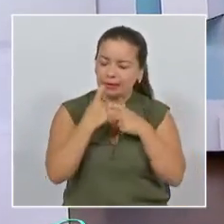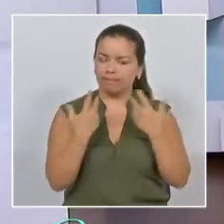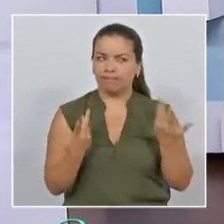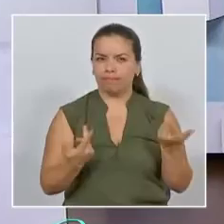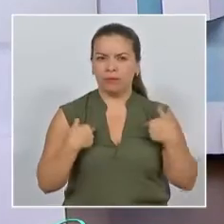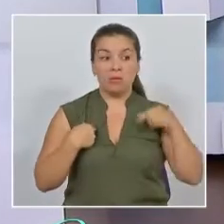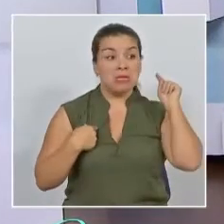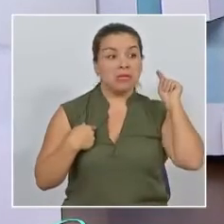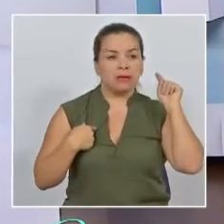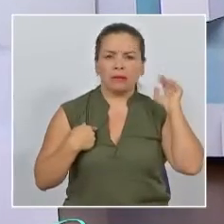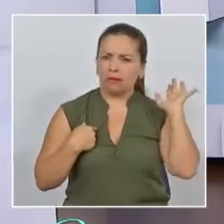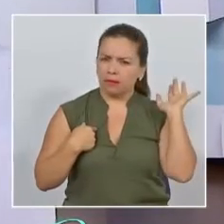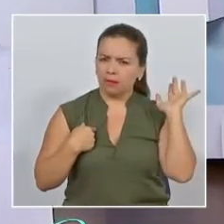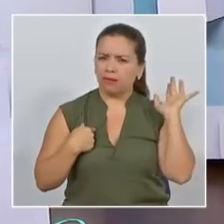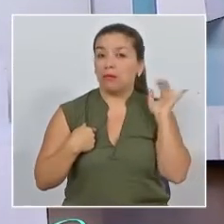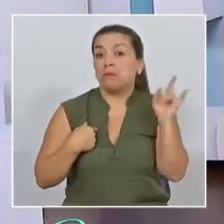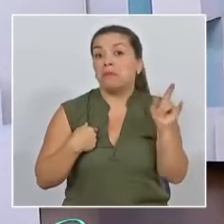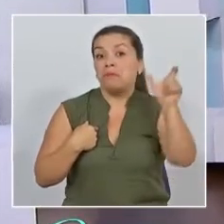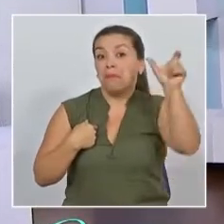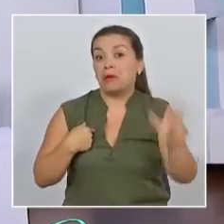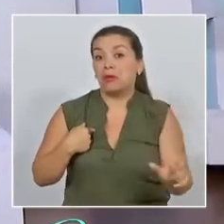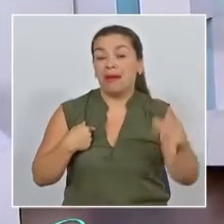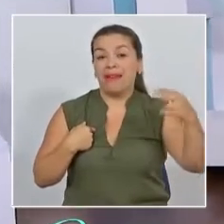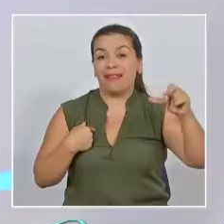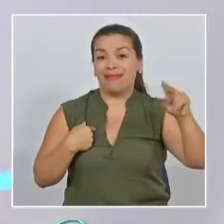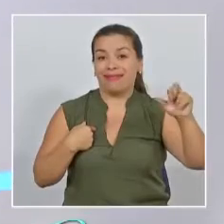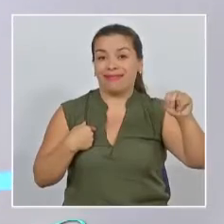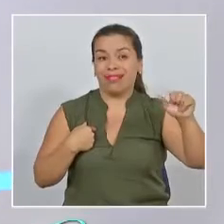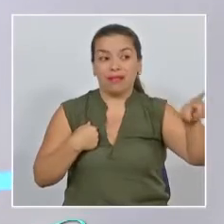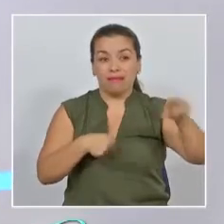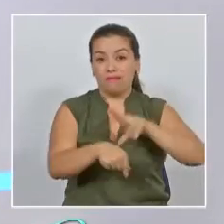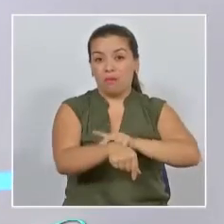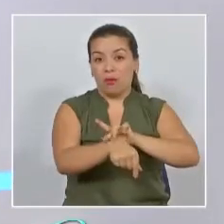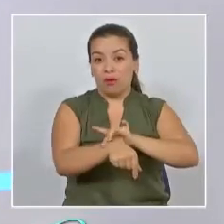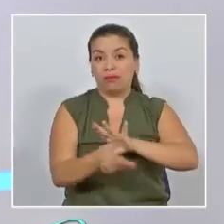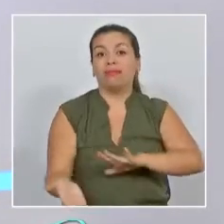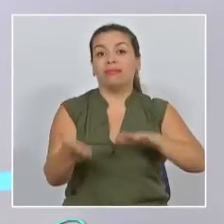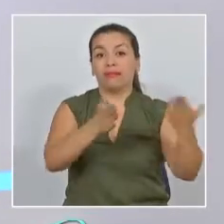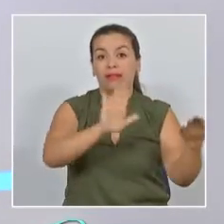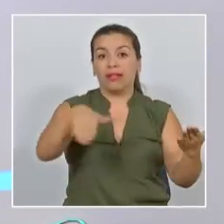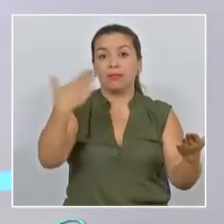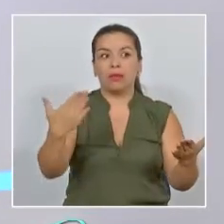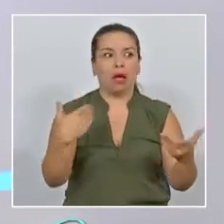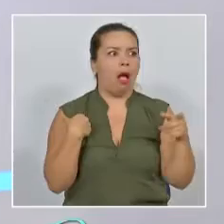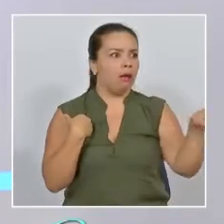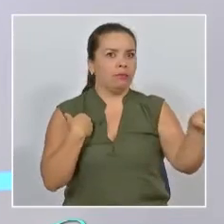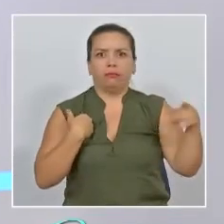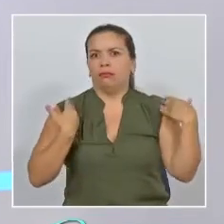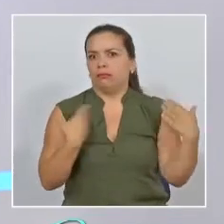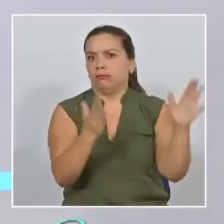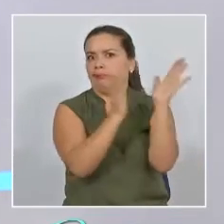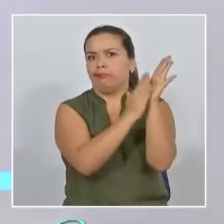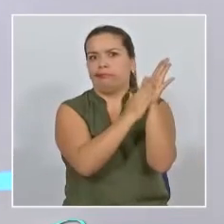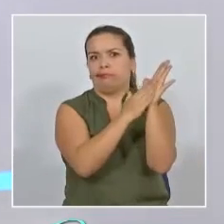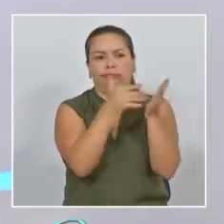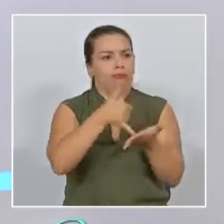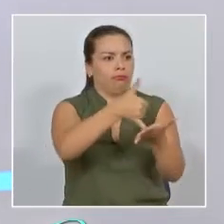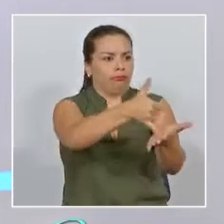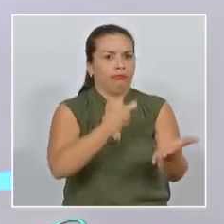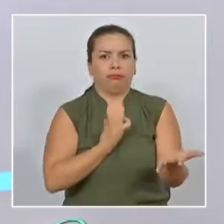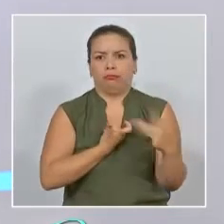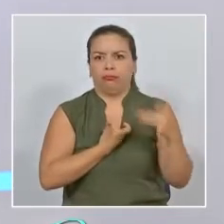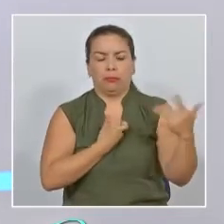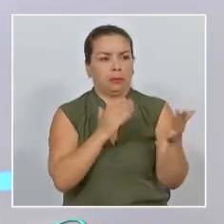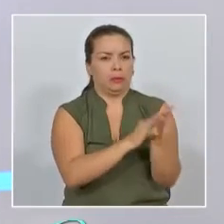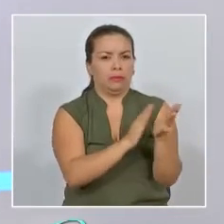entrar a criticar. ¿Tendrá que morirse el doctor Hernán Jaramillo para que dentro de algunos años digan qué investigaciones tan grandes hizo? Porque además el